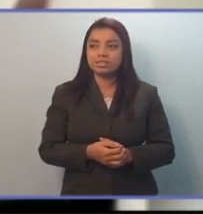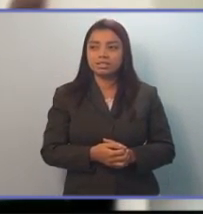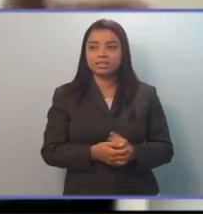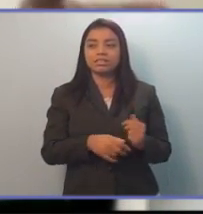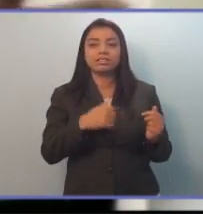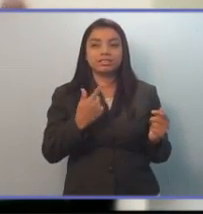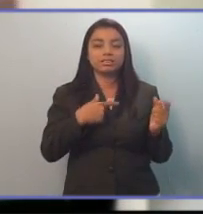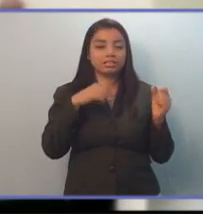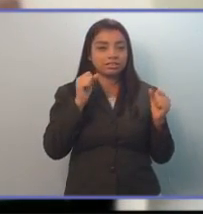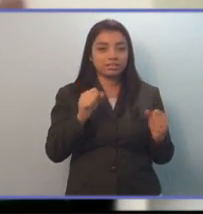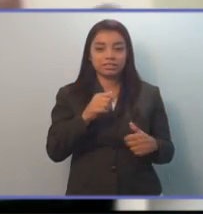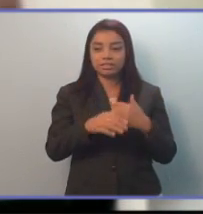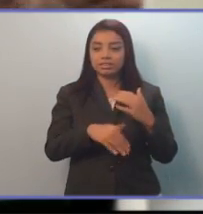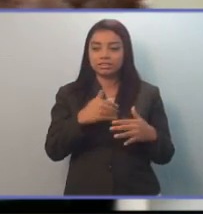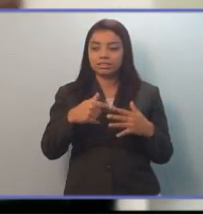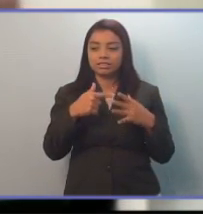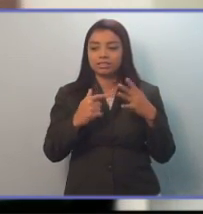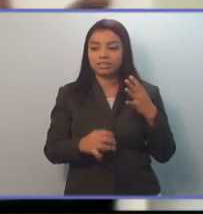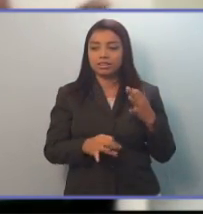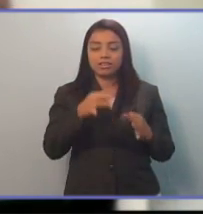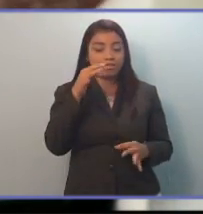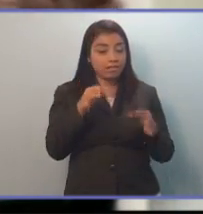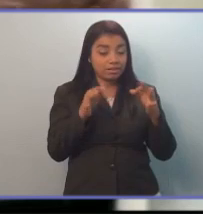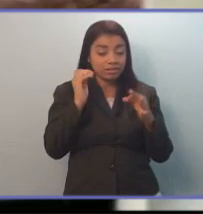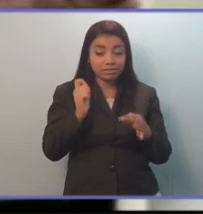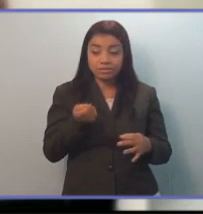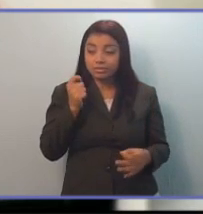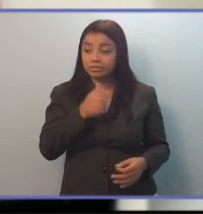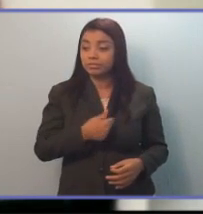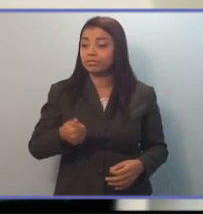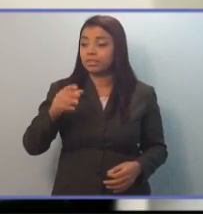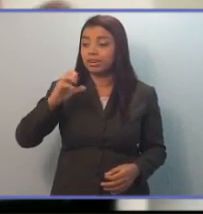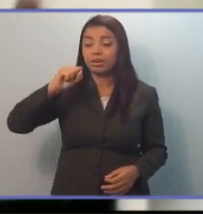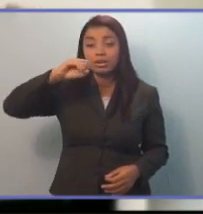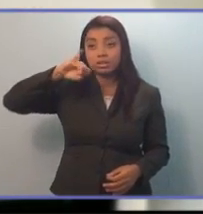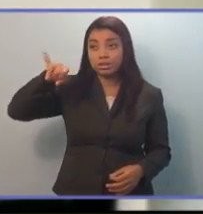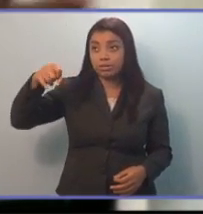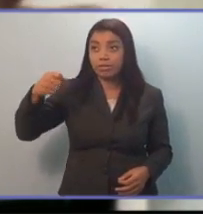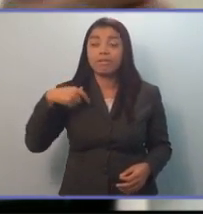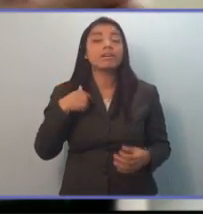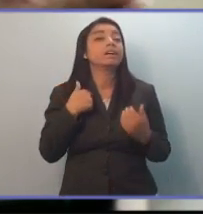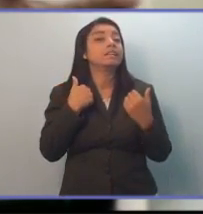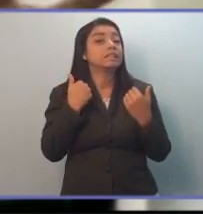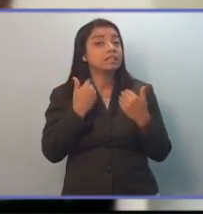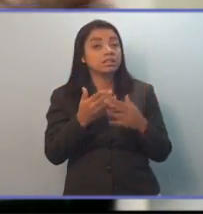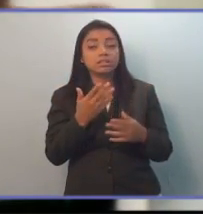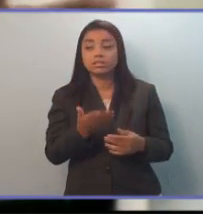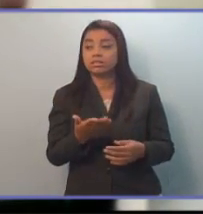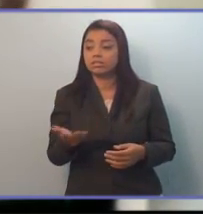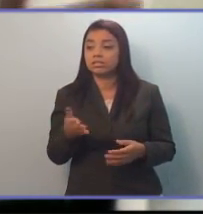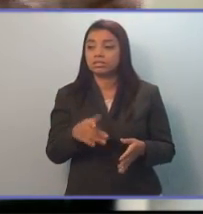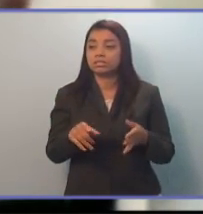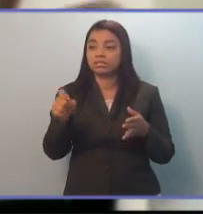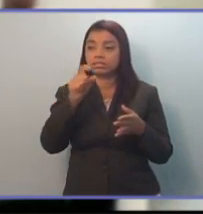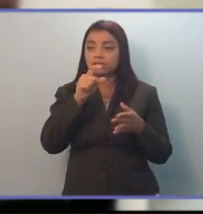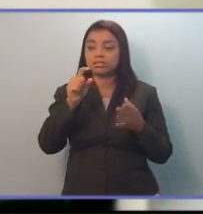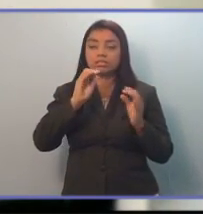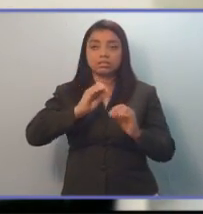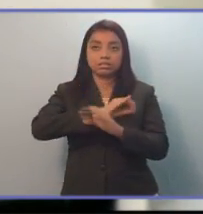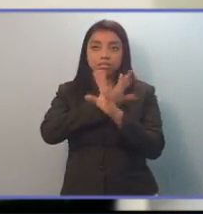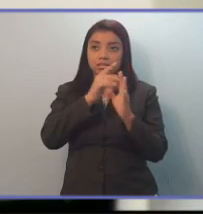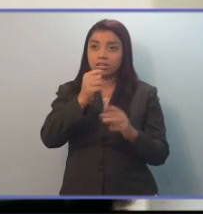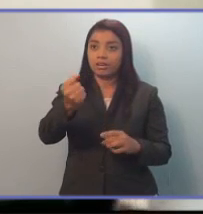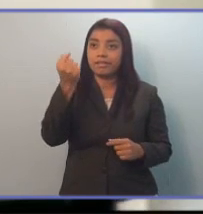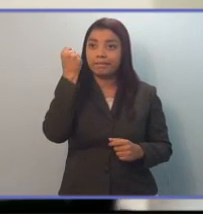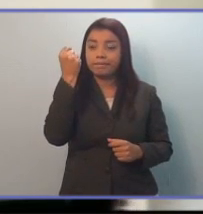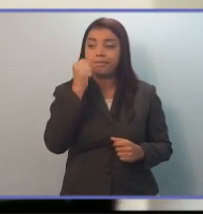el aparato judicial, la Corte Plena, las distintas salas y otras instituciones claves, otras